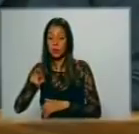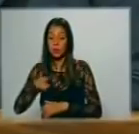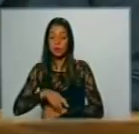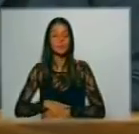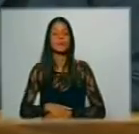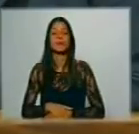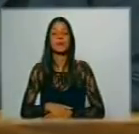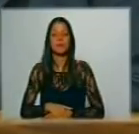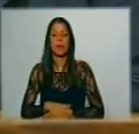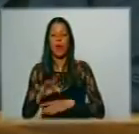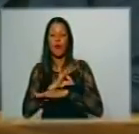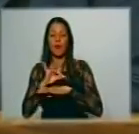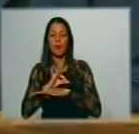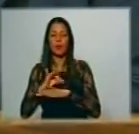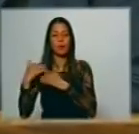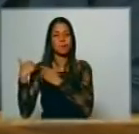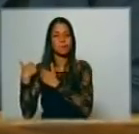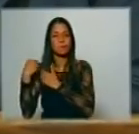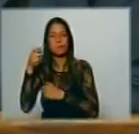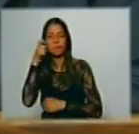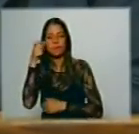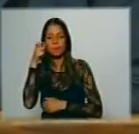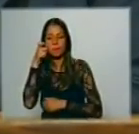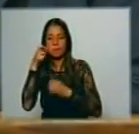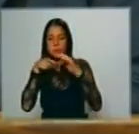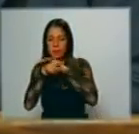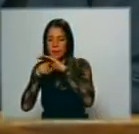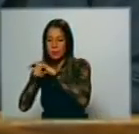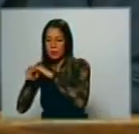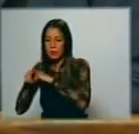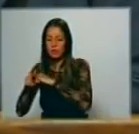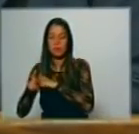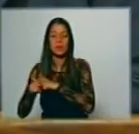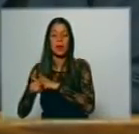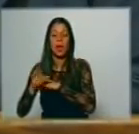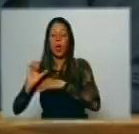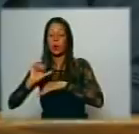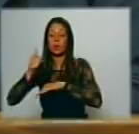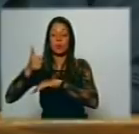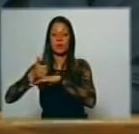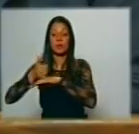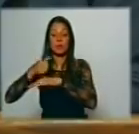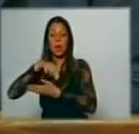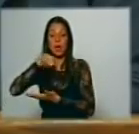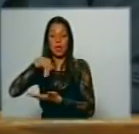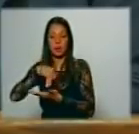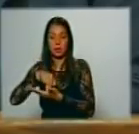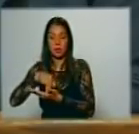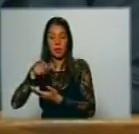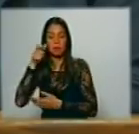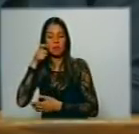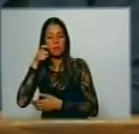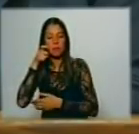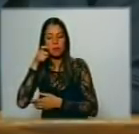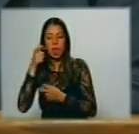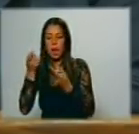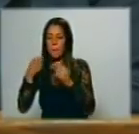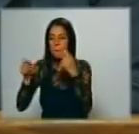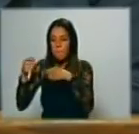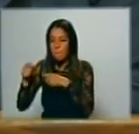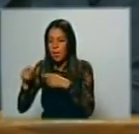ejercicio de sus funciones de inspección y fiscalización, la Superintendencia Nacional para la Defensa de los